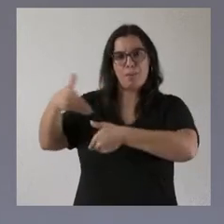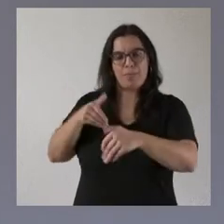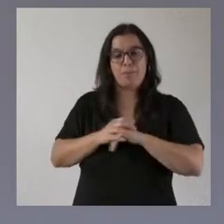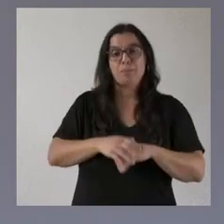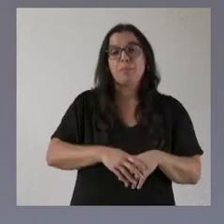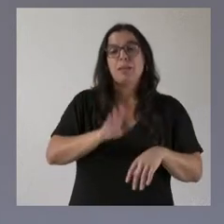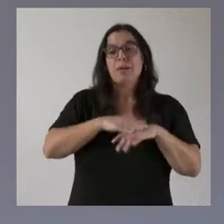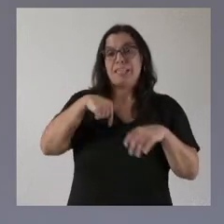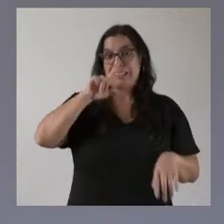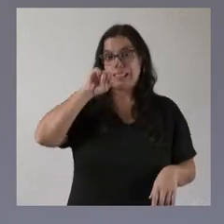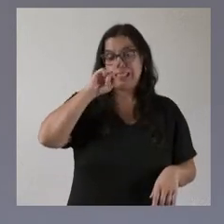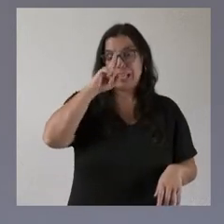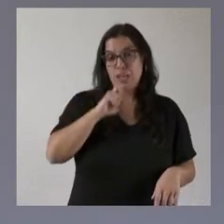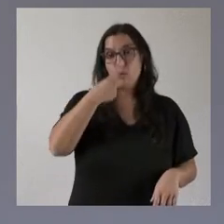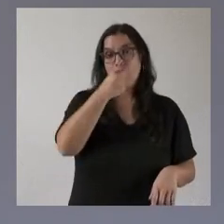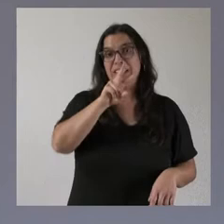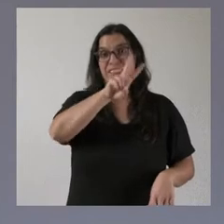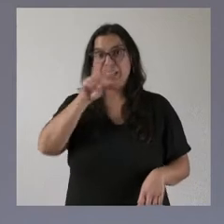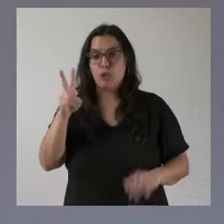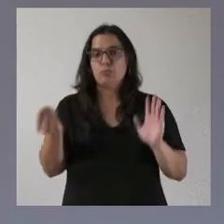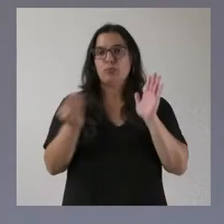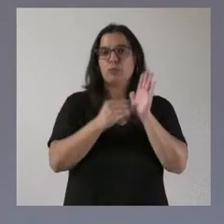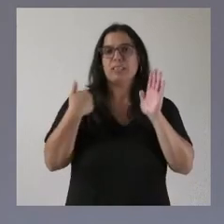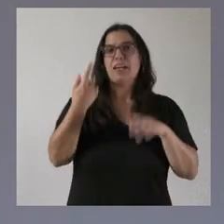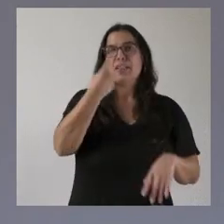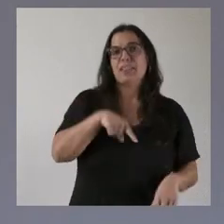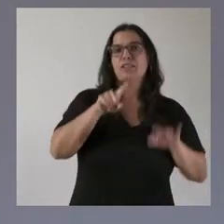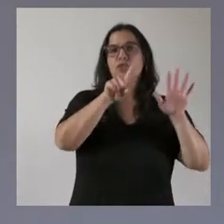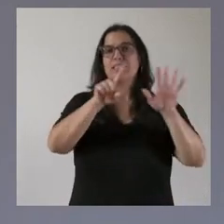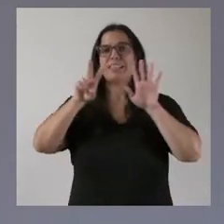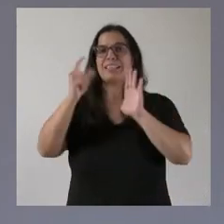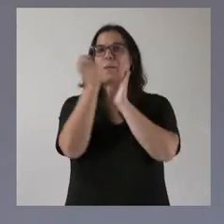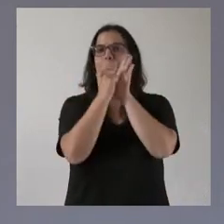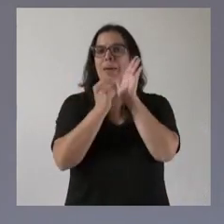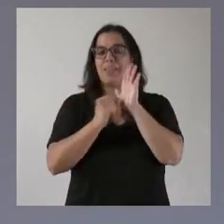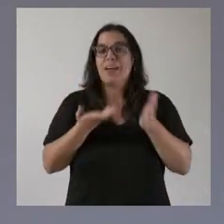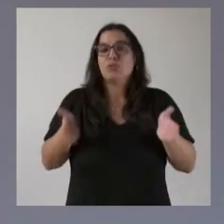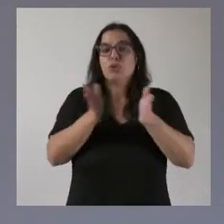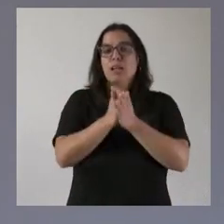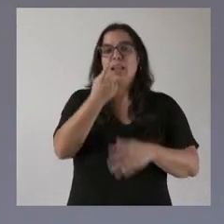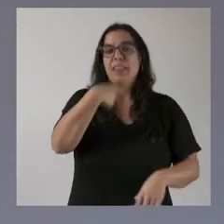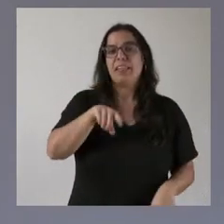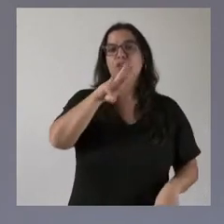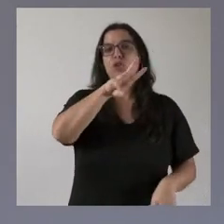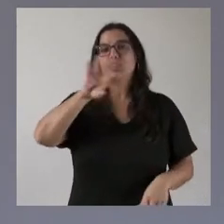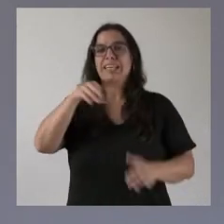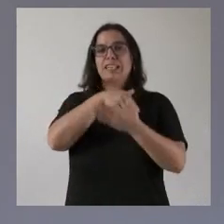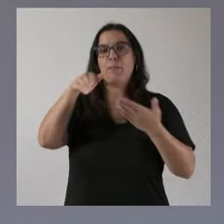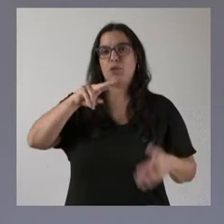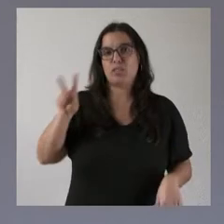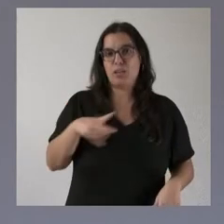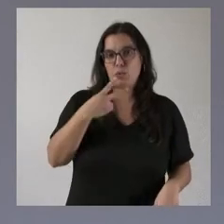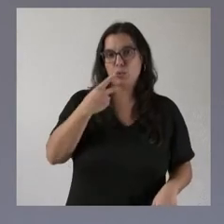primer año para el año 2022 incorpora 16 siete medidas por un total de 130 millones de